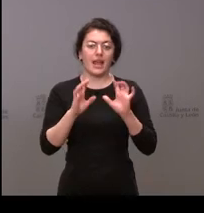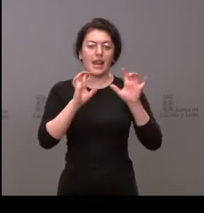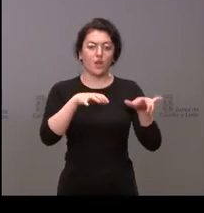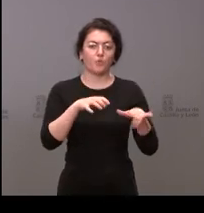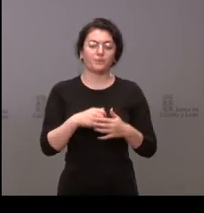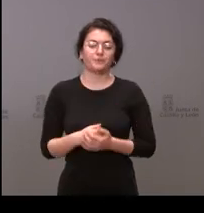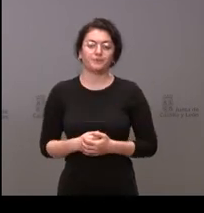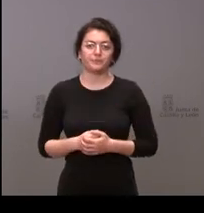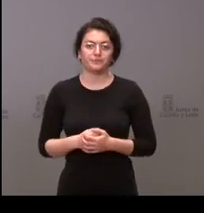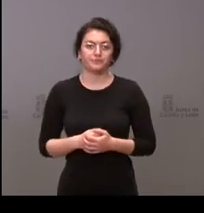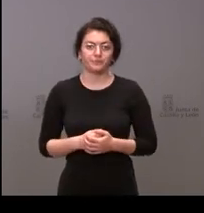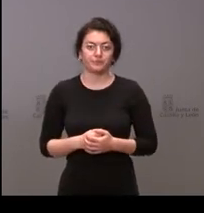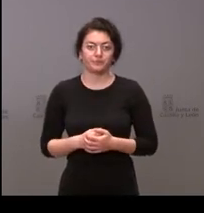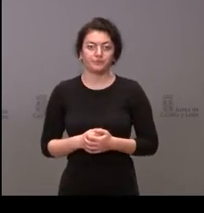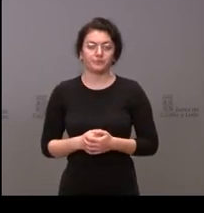carlos